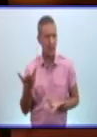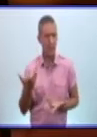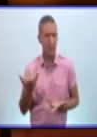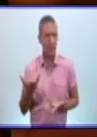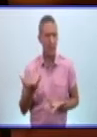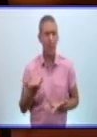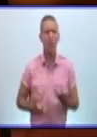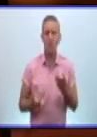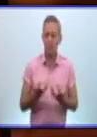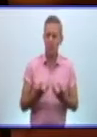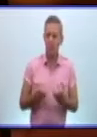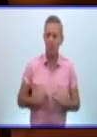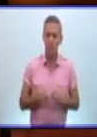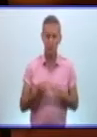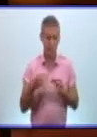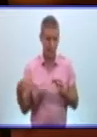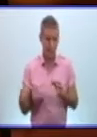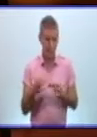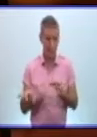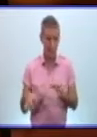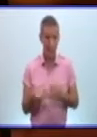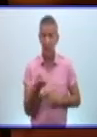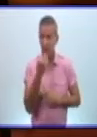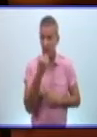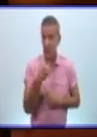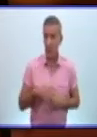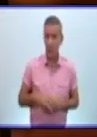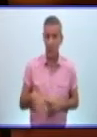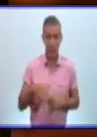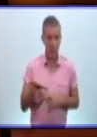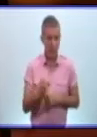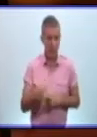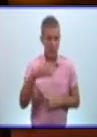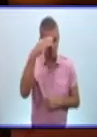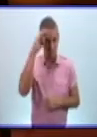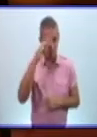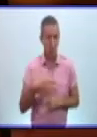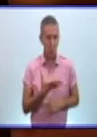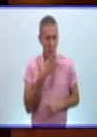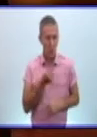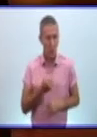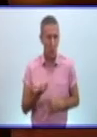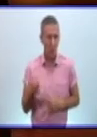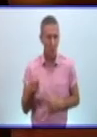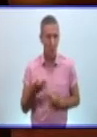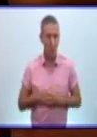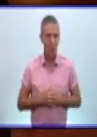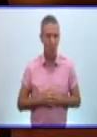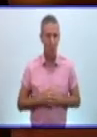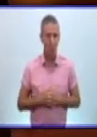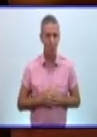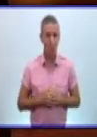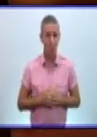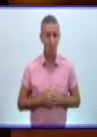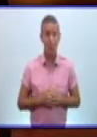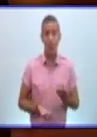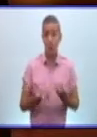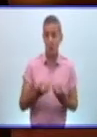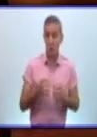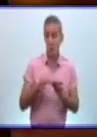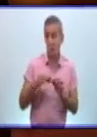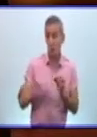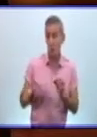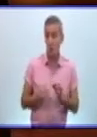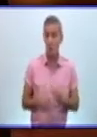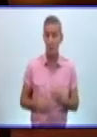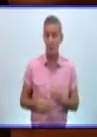a cocinar el arroz, alimentos que a todos los cubanos nos gusta muchísimo, ¿verdad? Bien, cuando vamos a cocinar el arroz, primeramente